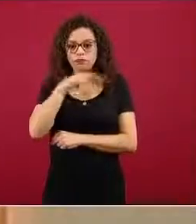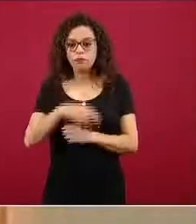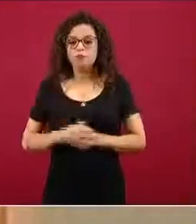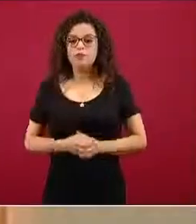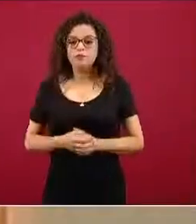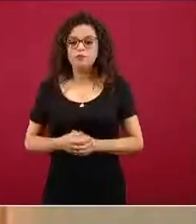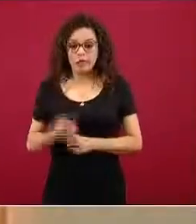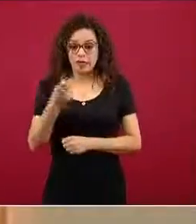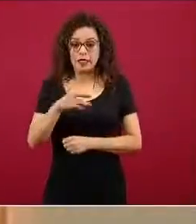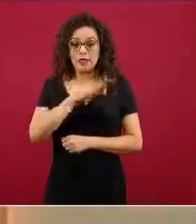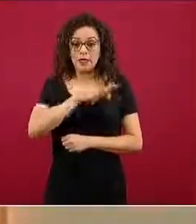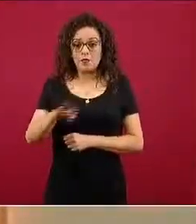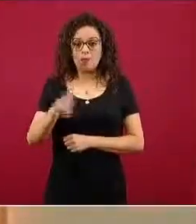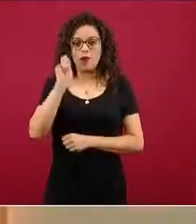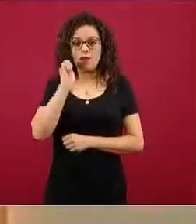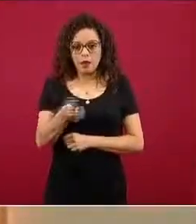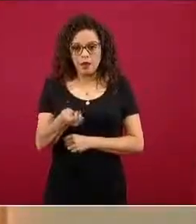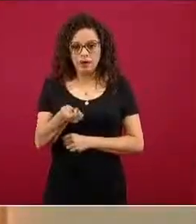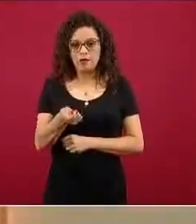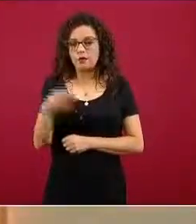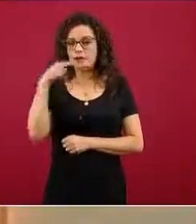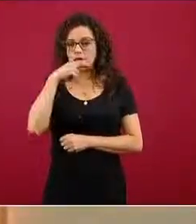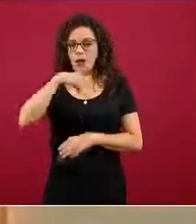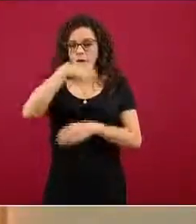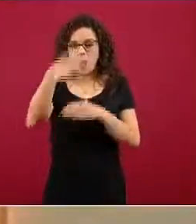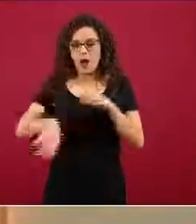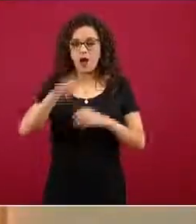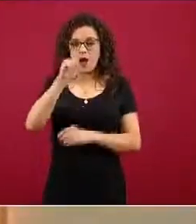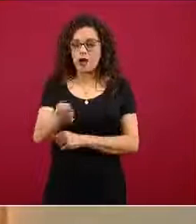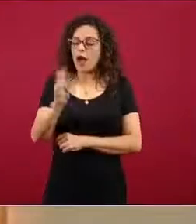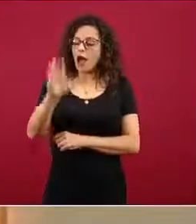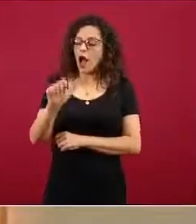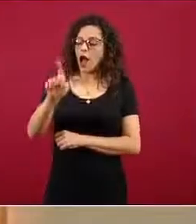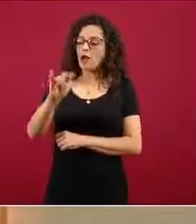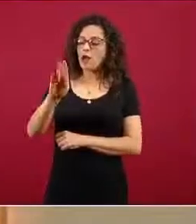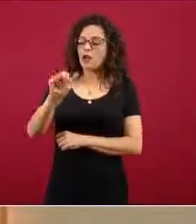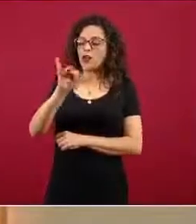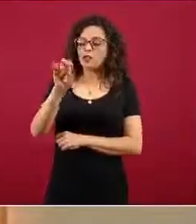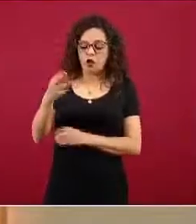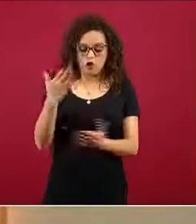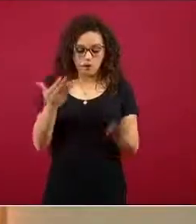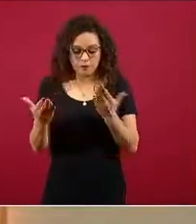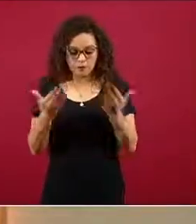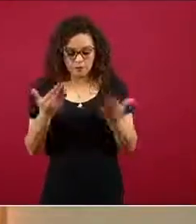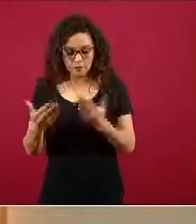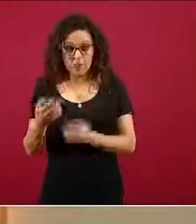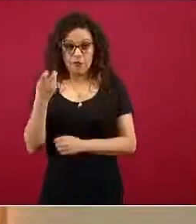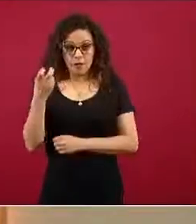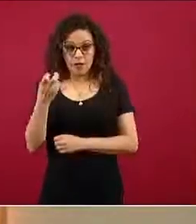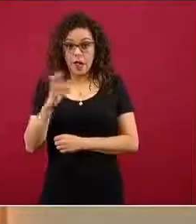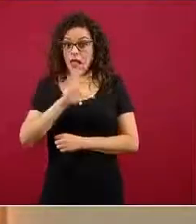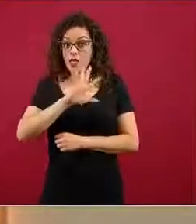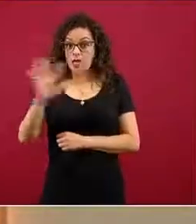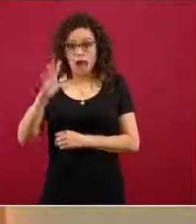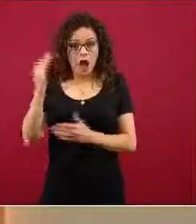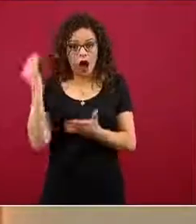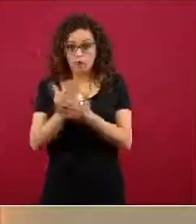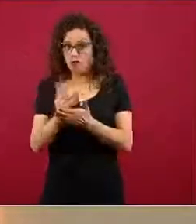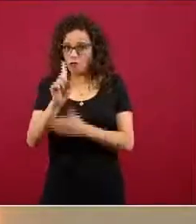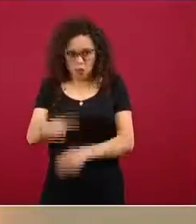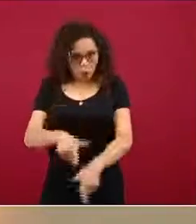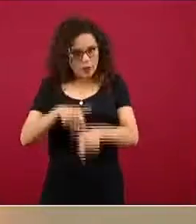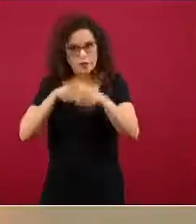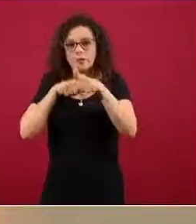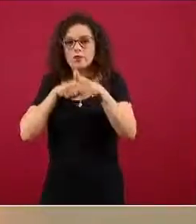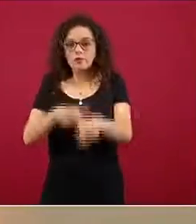permite terminar la calibración del operativo general, y el operativo ya no se detiene, ya nos seguimos.